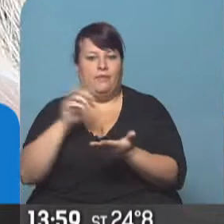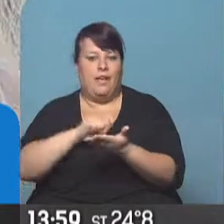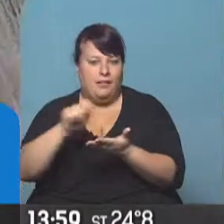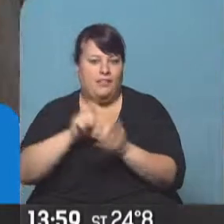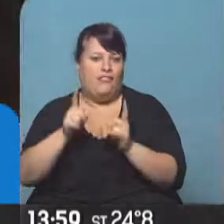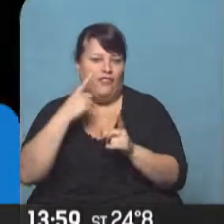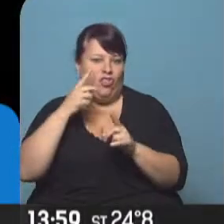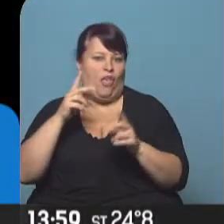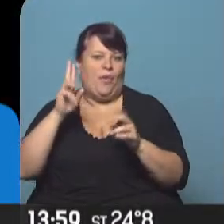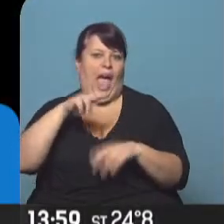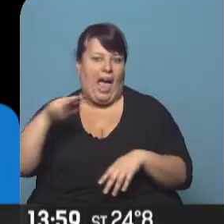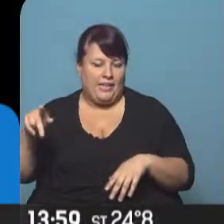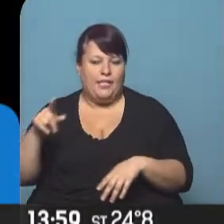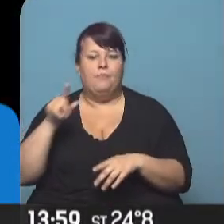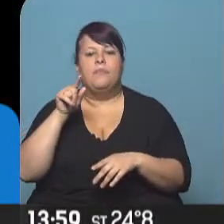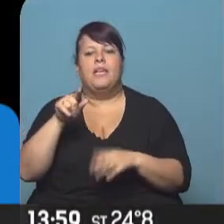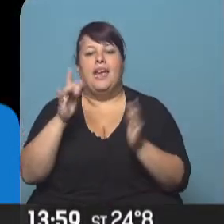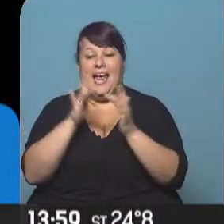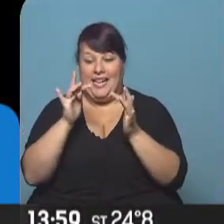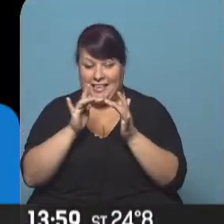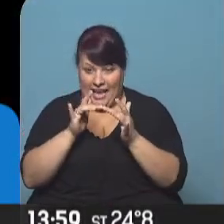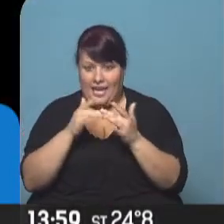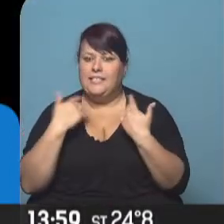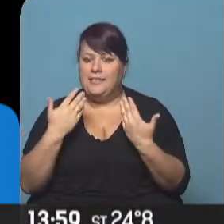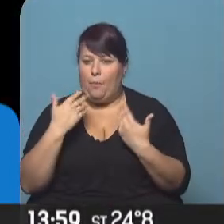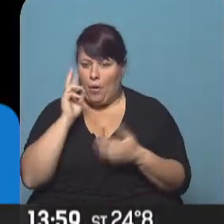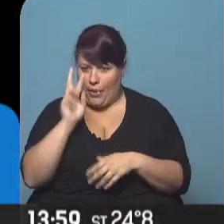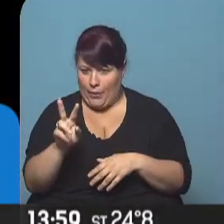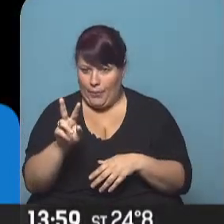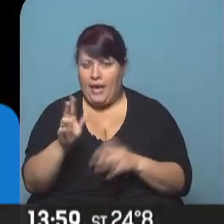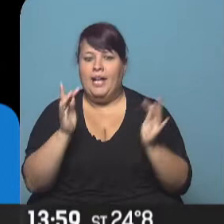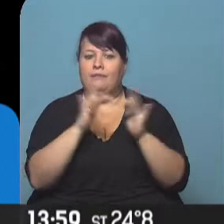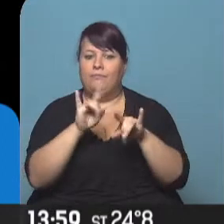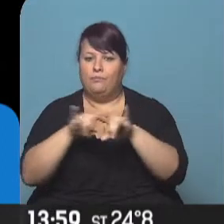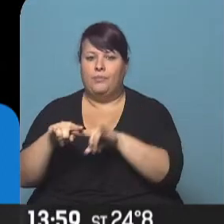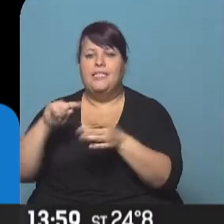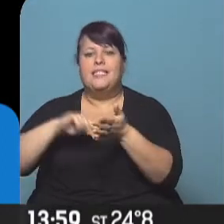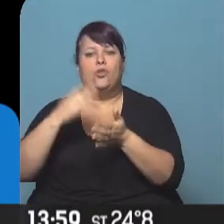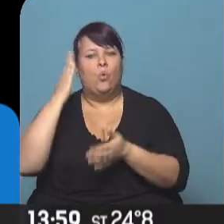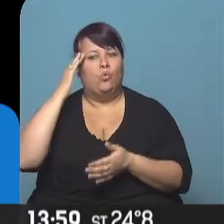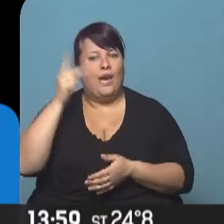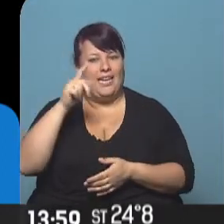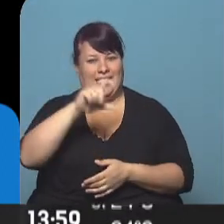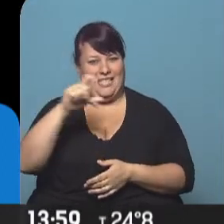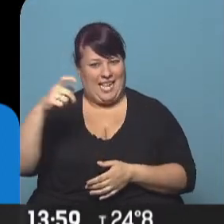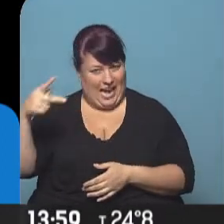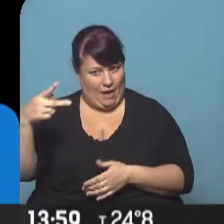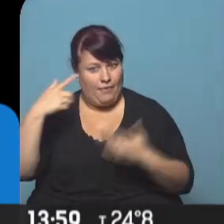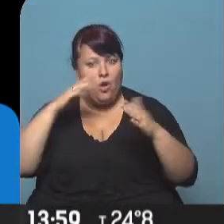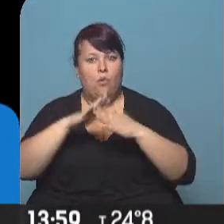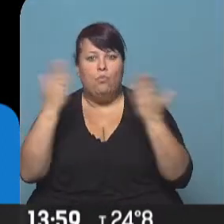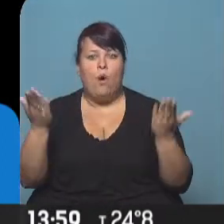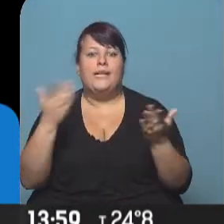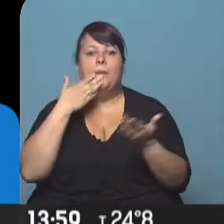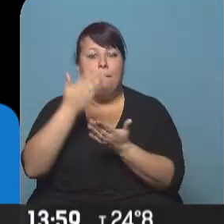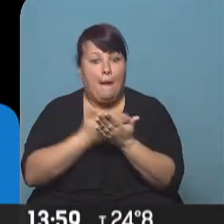continúan viviendo. La versión digital está disponible en la página del Centro Cultural Kirchner. La publicación en